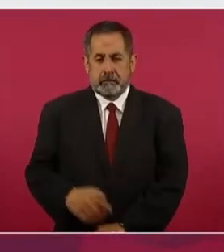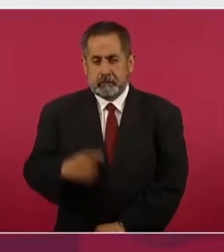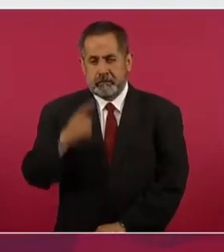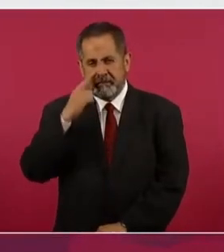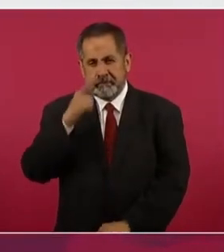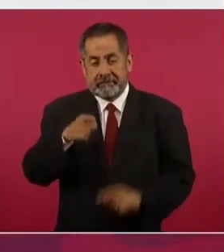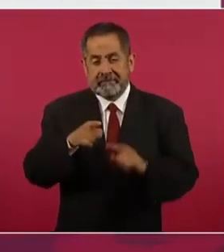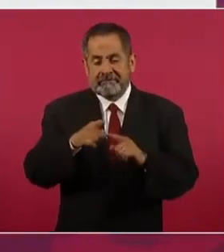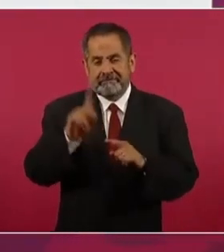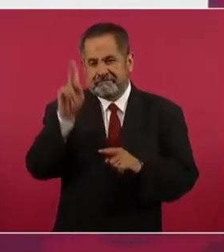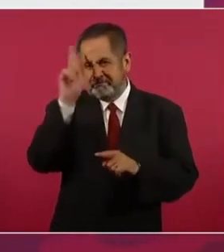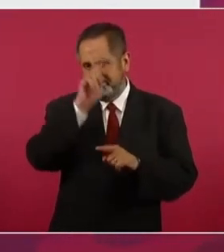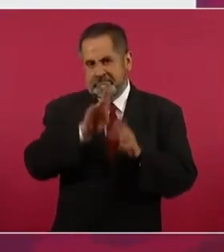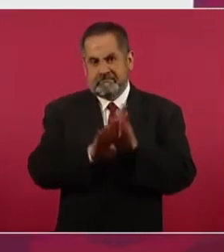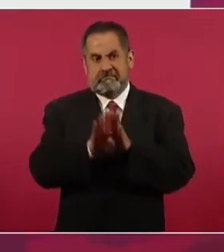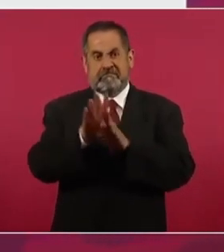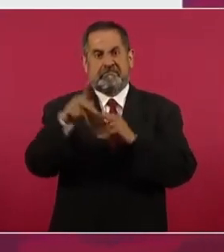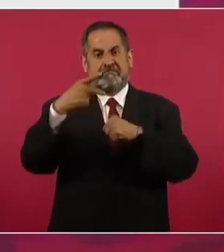fue por aquí.